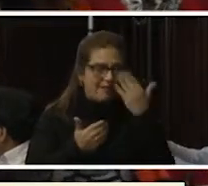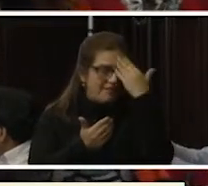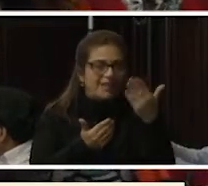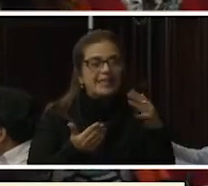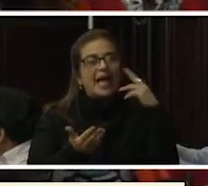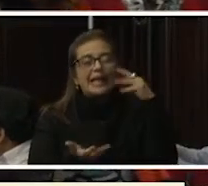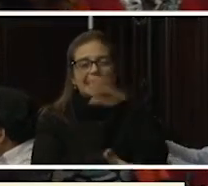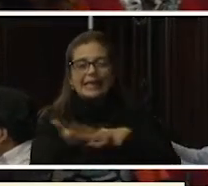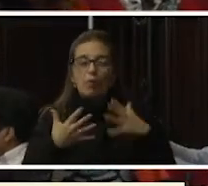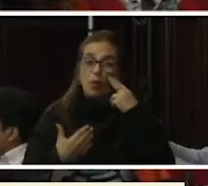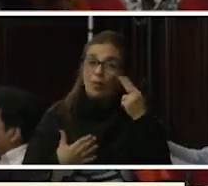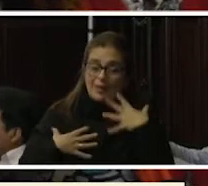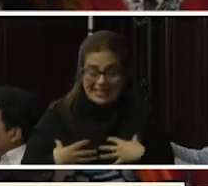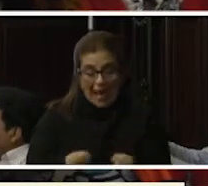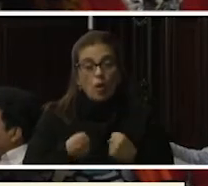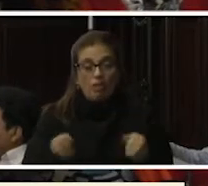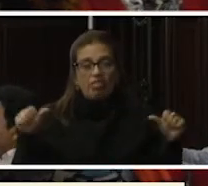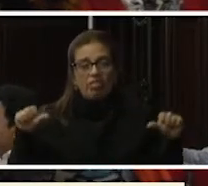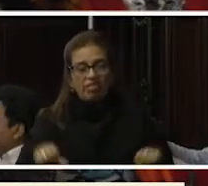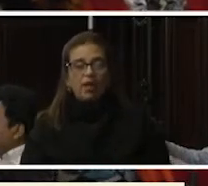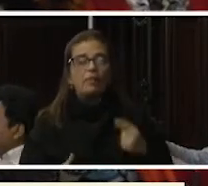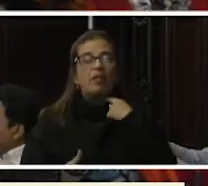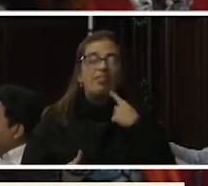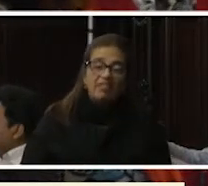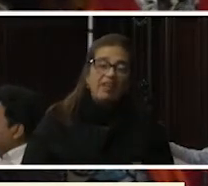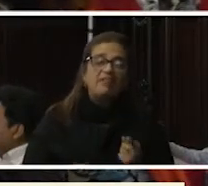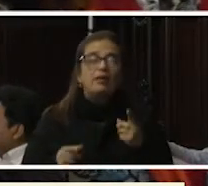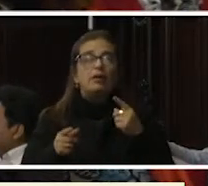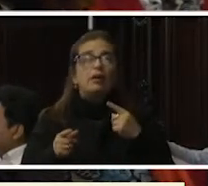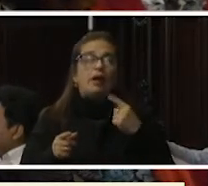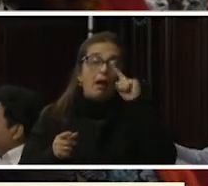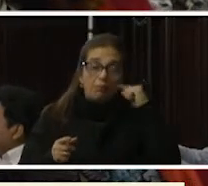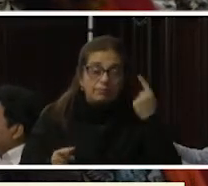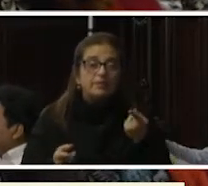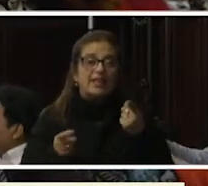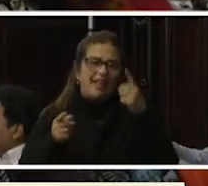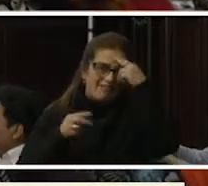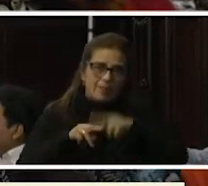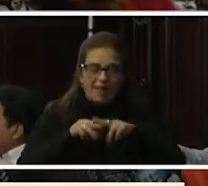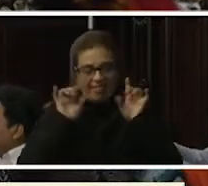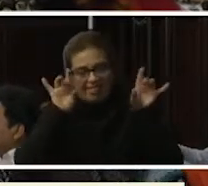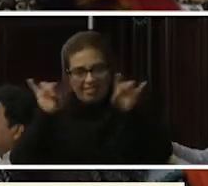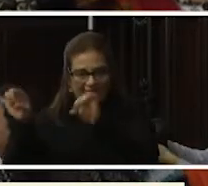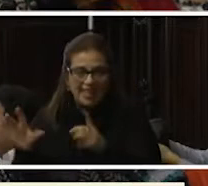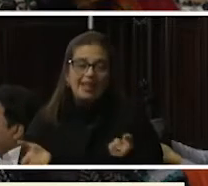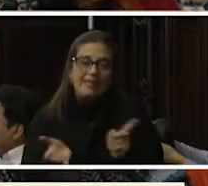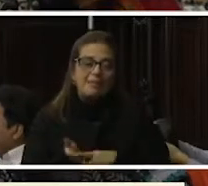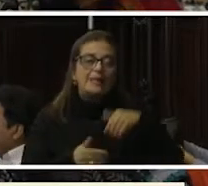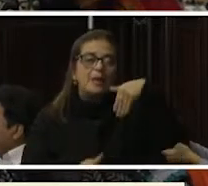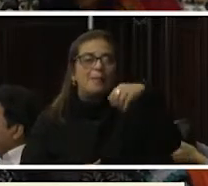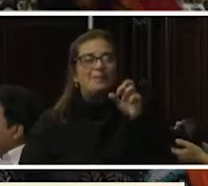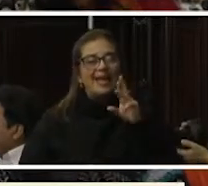crisis de salud por alta incidencia de anemia, desnutrición, enfermedades infectocontagiosas y elevados niveles de mercurio en su